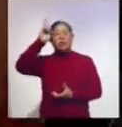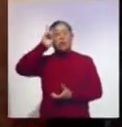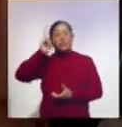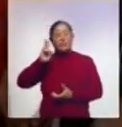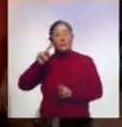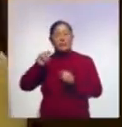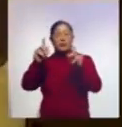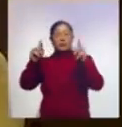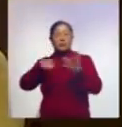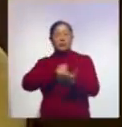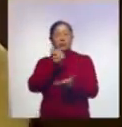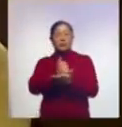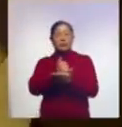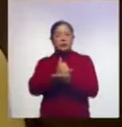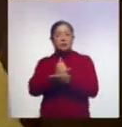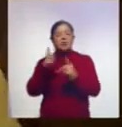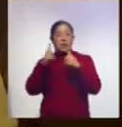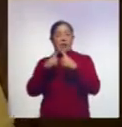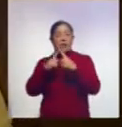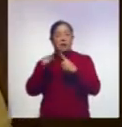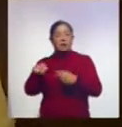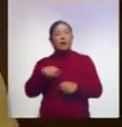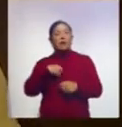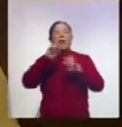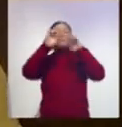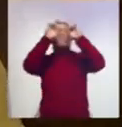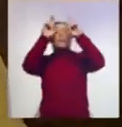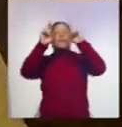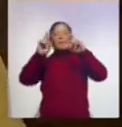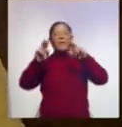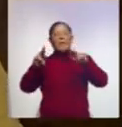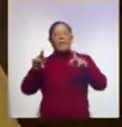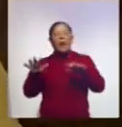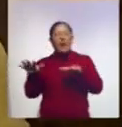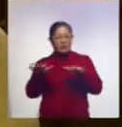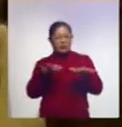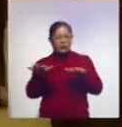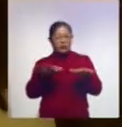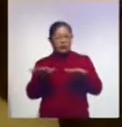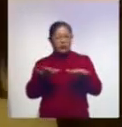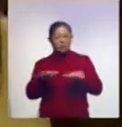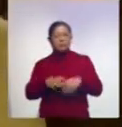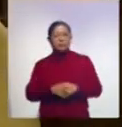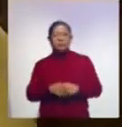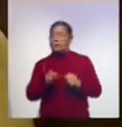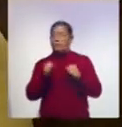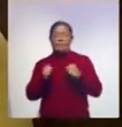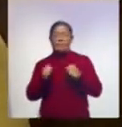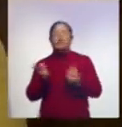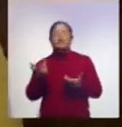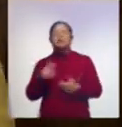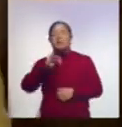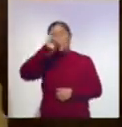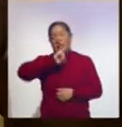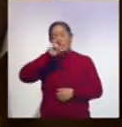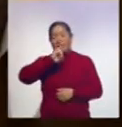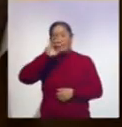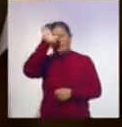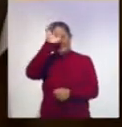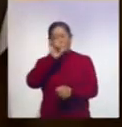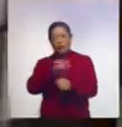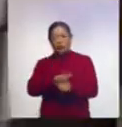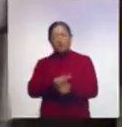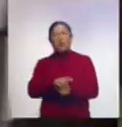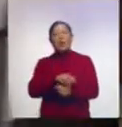ciudad de Tlaxcala, al sufrir daños estructurales por los sismos de 2017, la secretaria de Cultura Federal, Alejandra